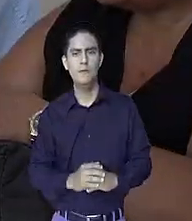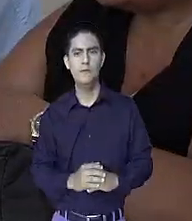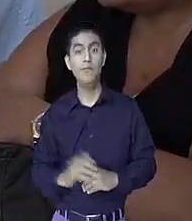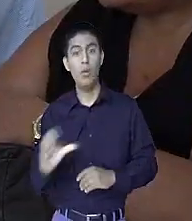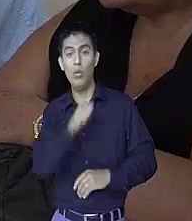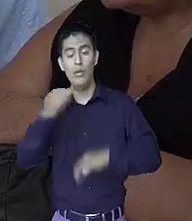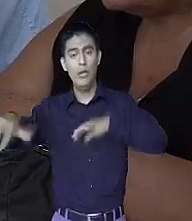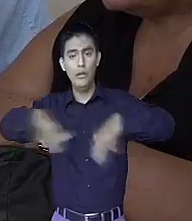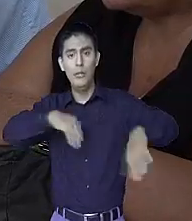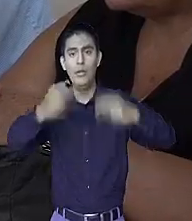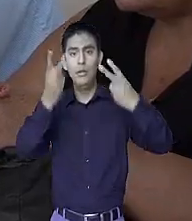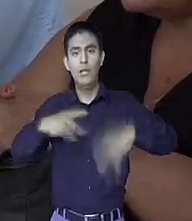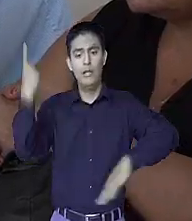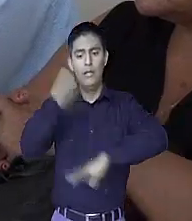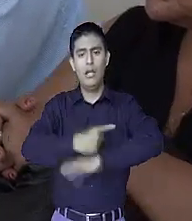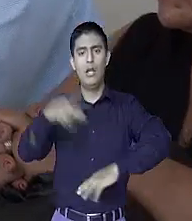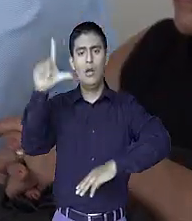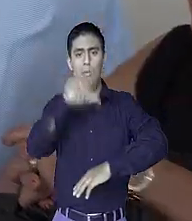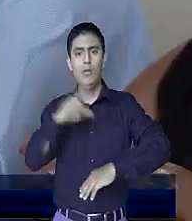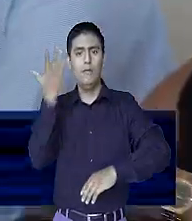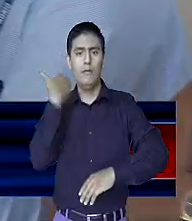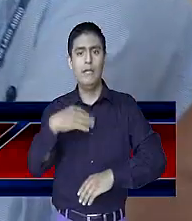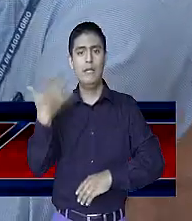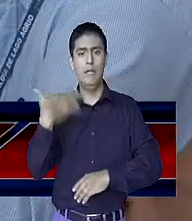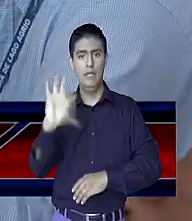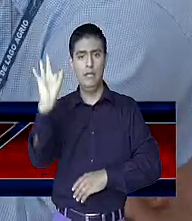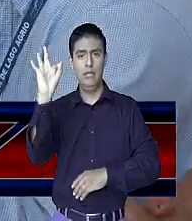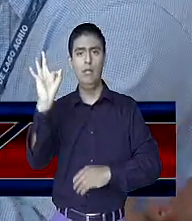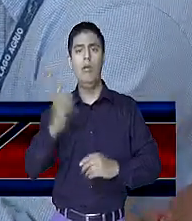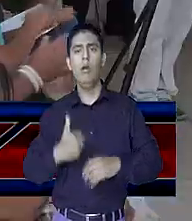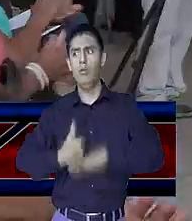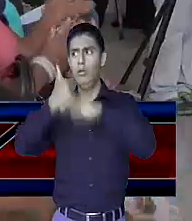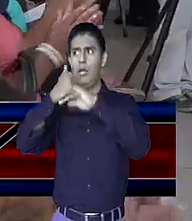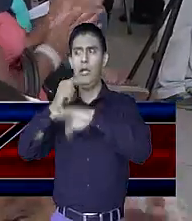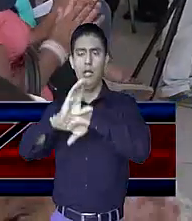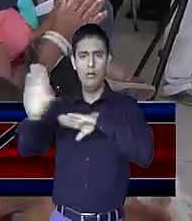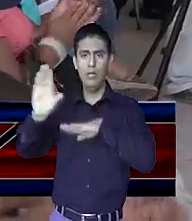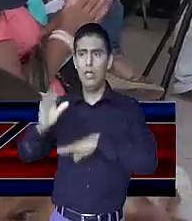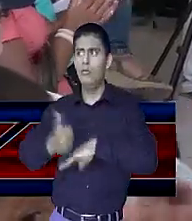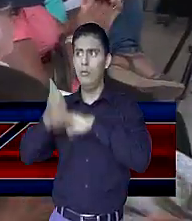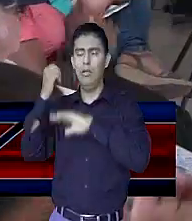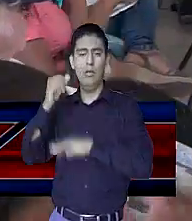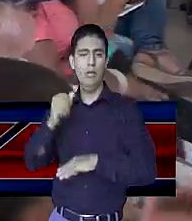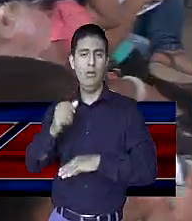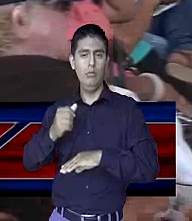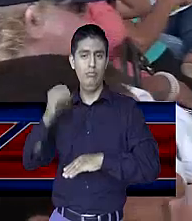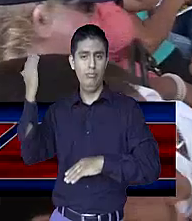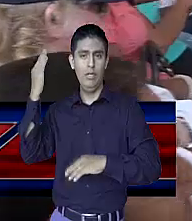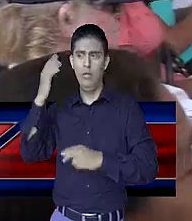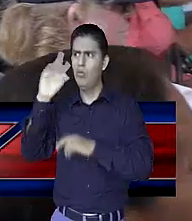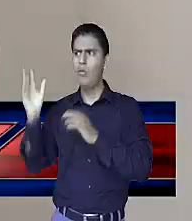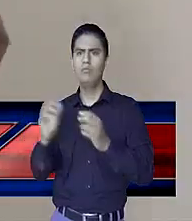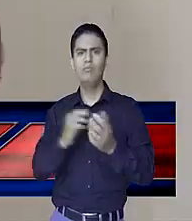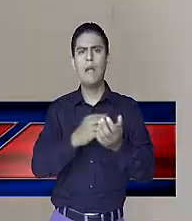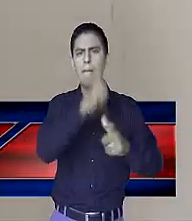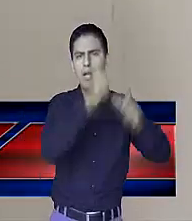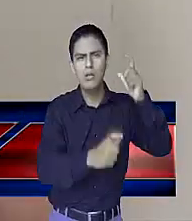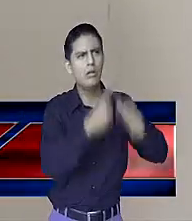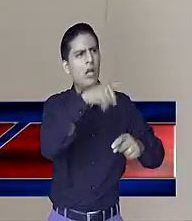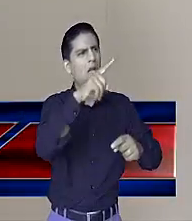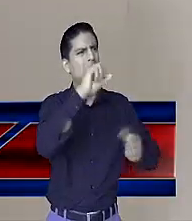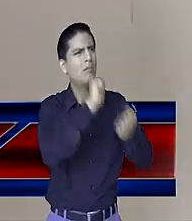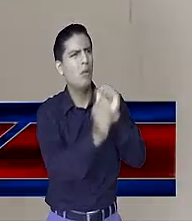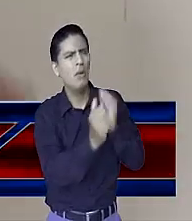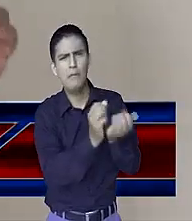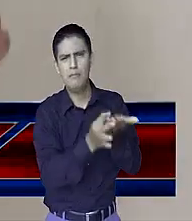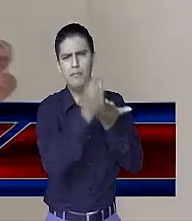Otra actividad que cumplieron el lunes 19, el señor alcalde y concejales fue recibir una comisión ampliada de dirigentes rurales que se encuentran